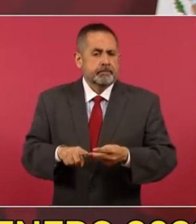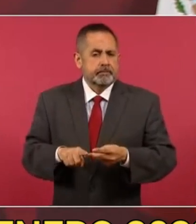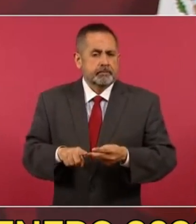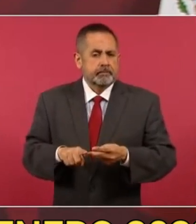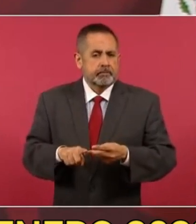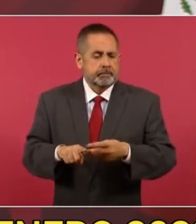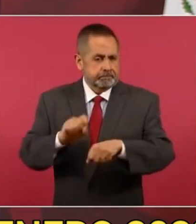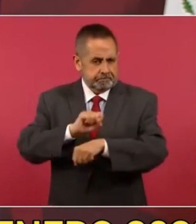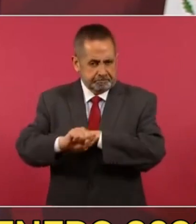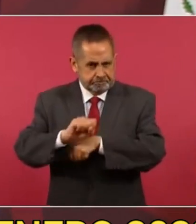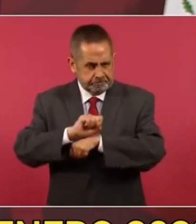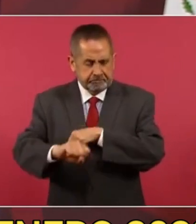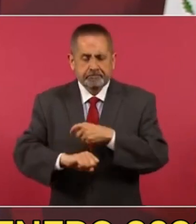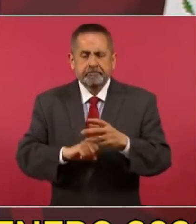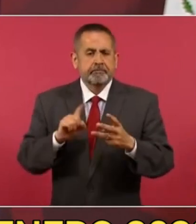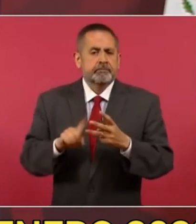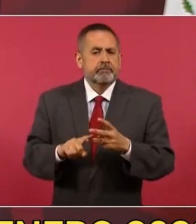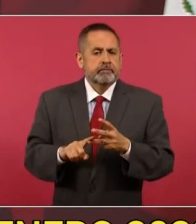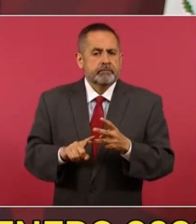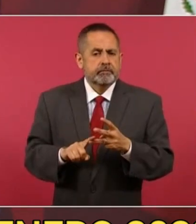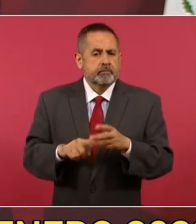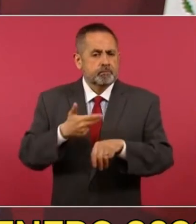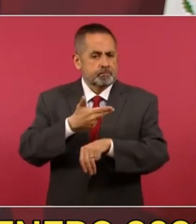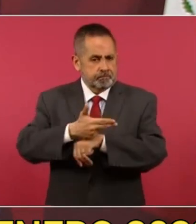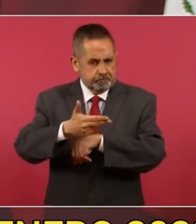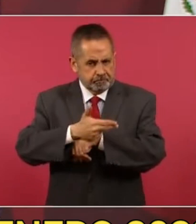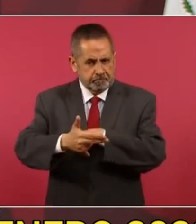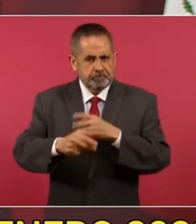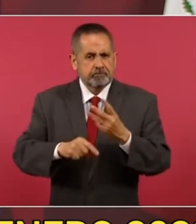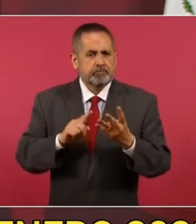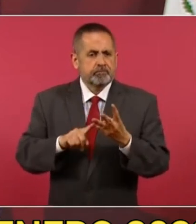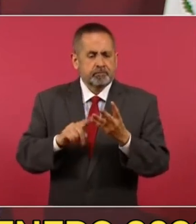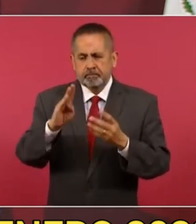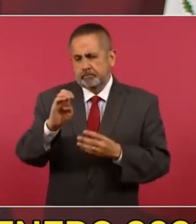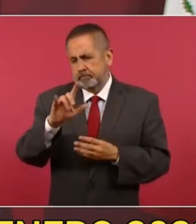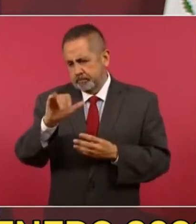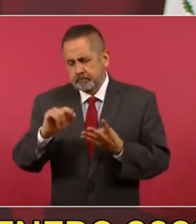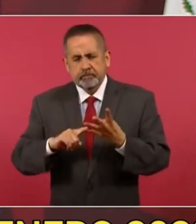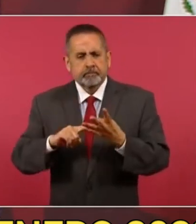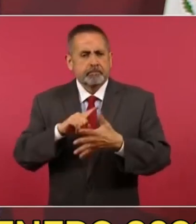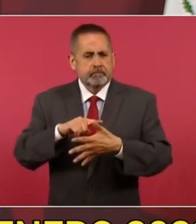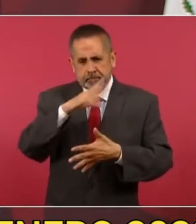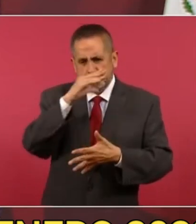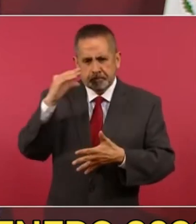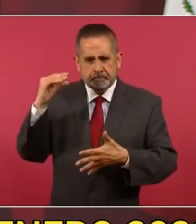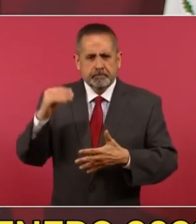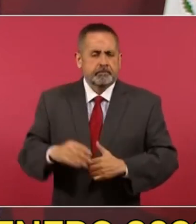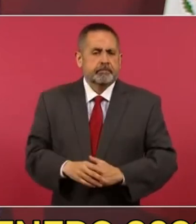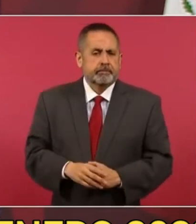en El Salvador, en Honduras, en Belice y en Cuba.